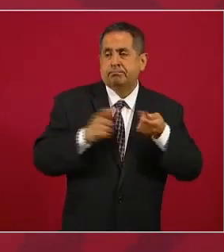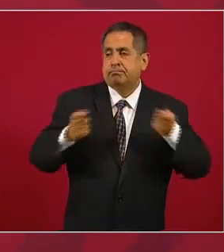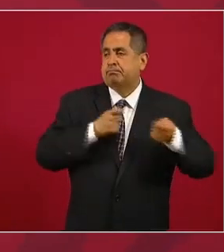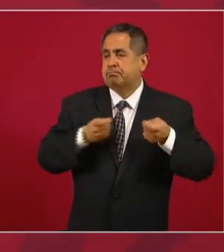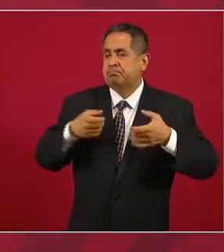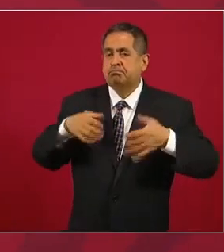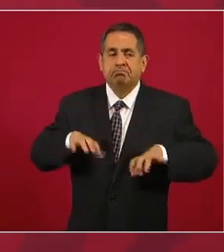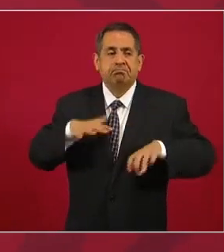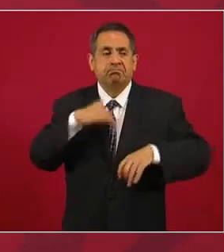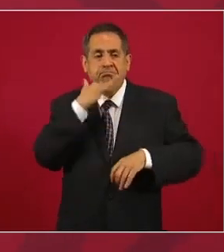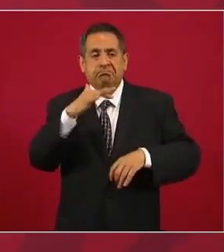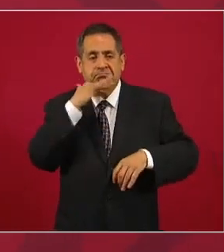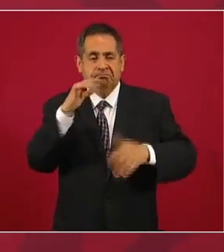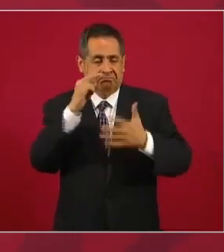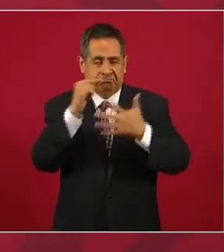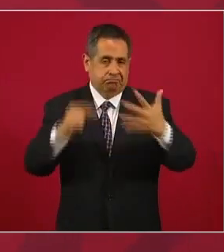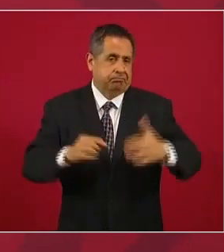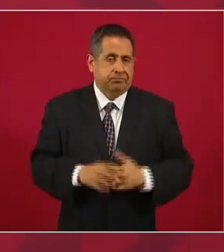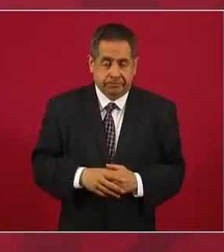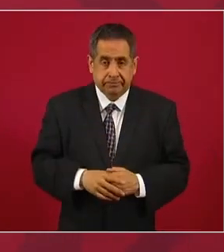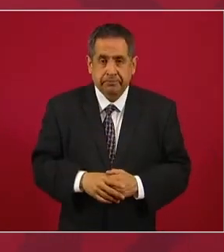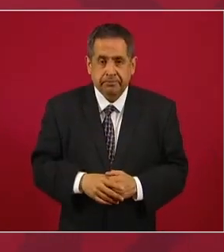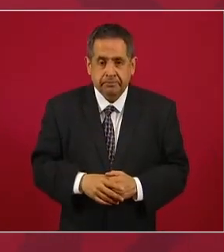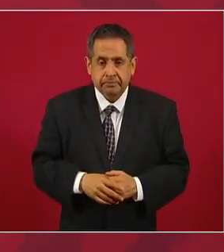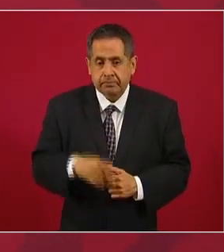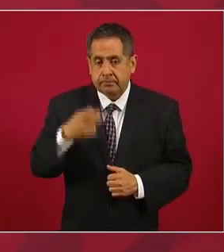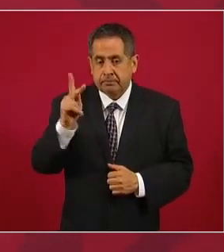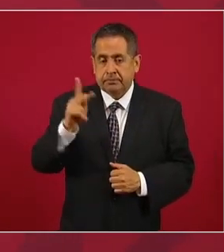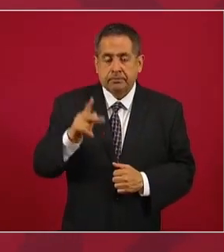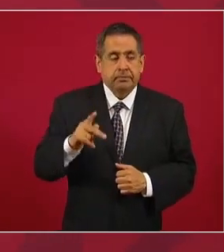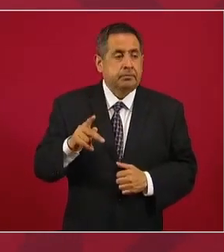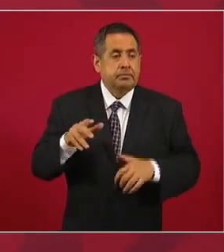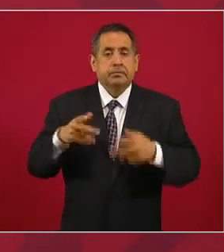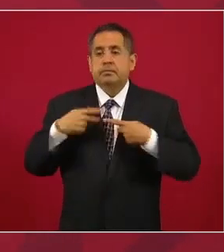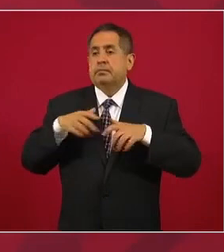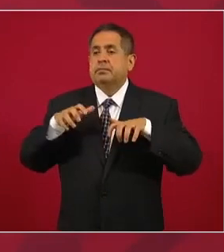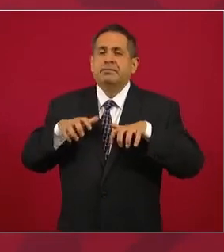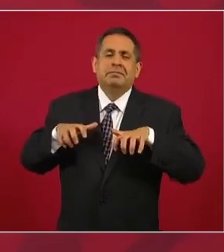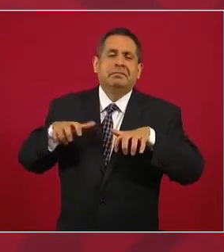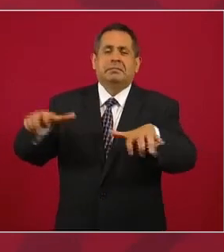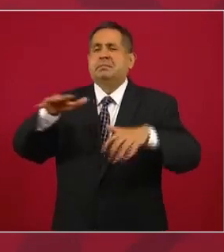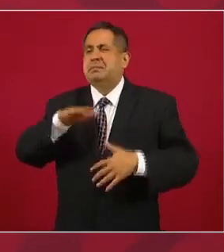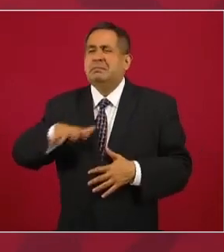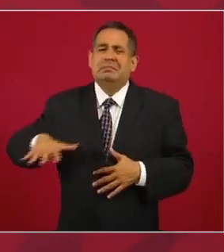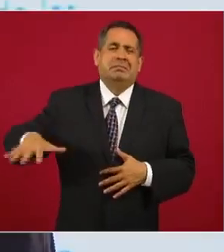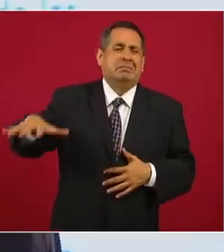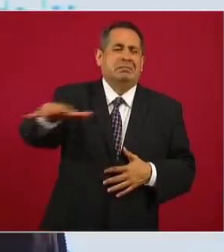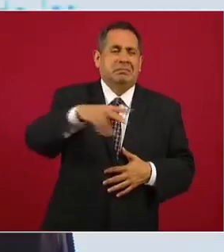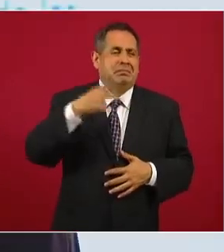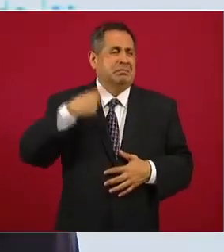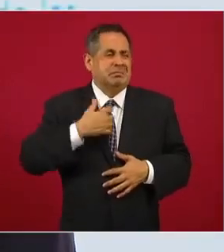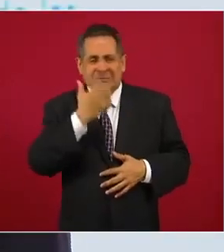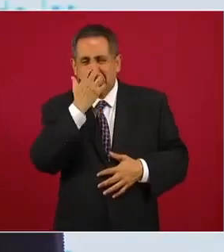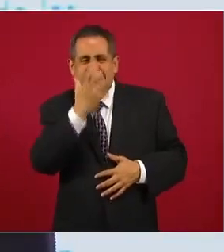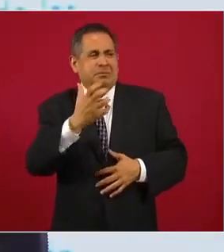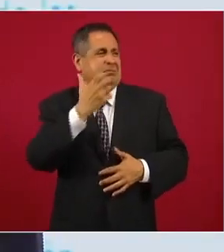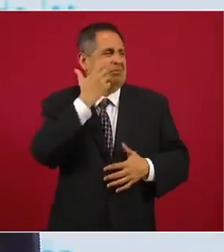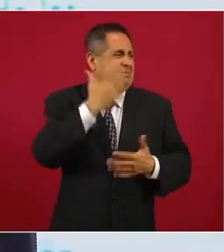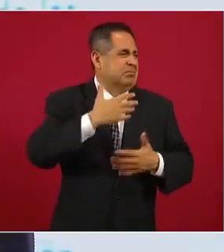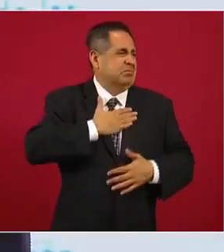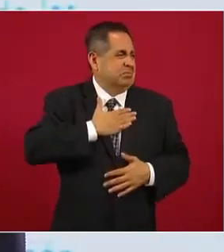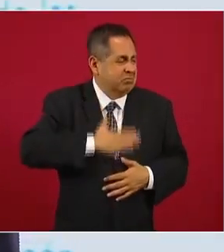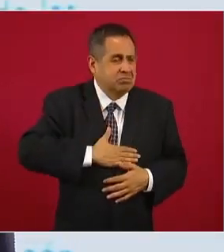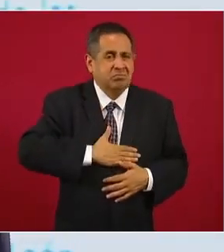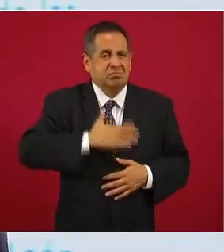cargo. No obstante, el masivo clamor de justicia se enfrenta a